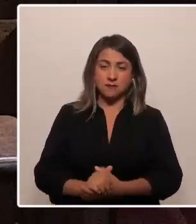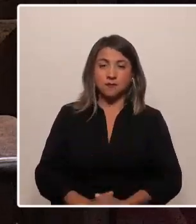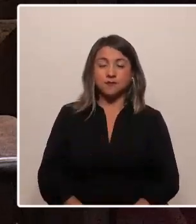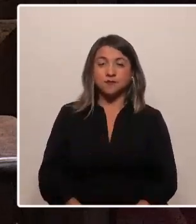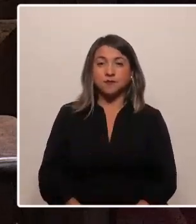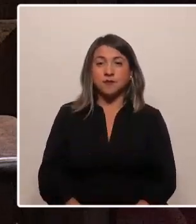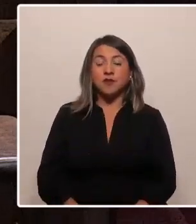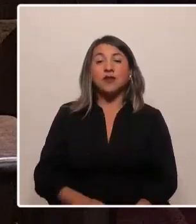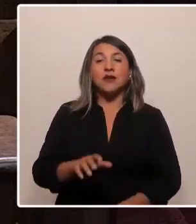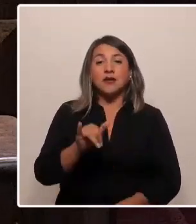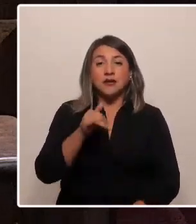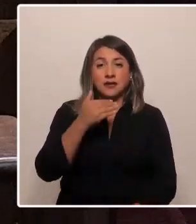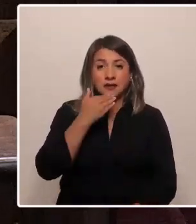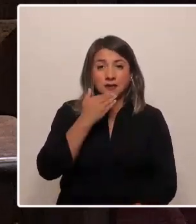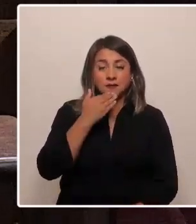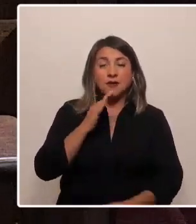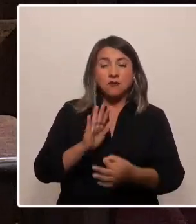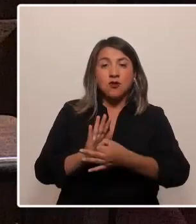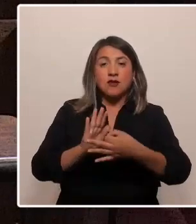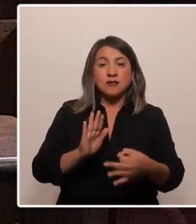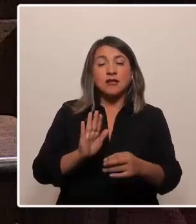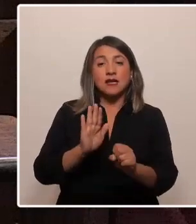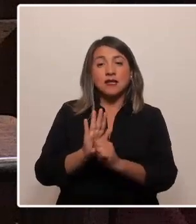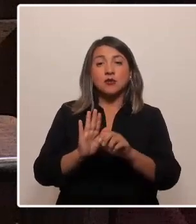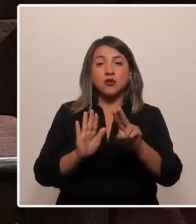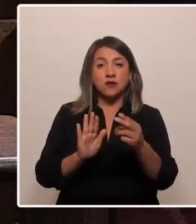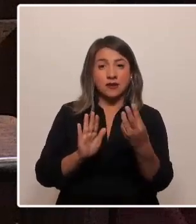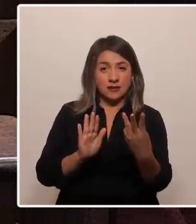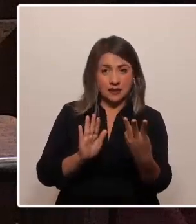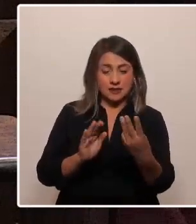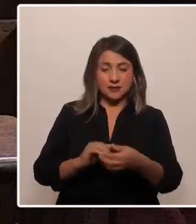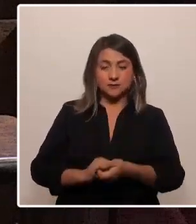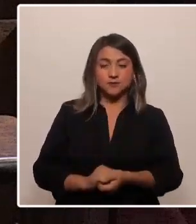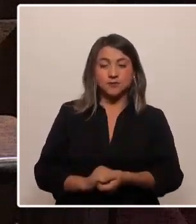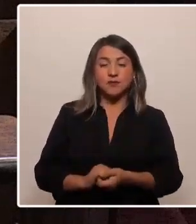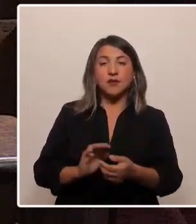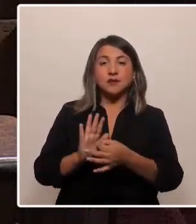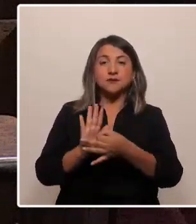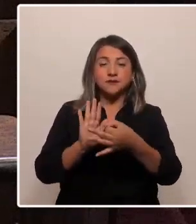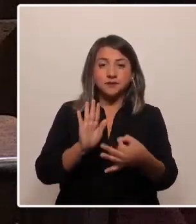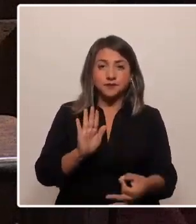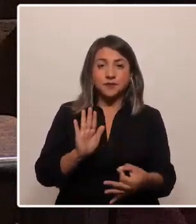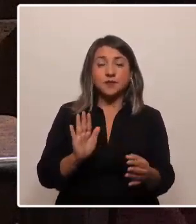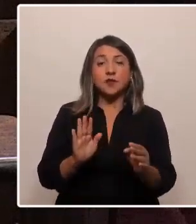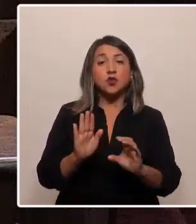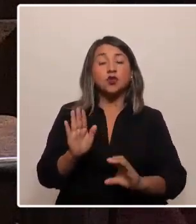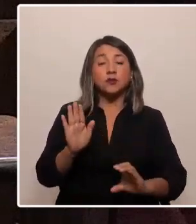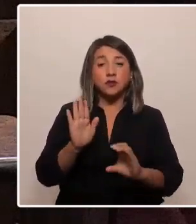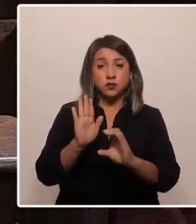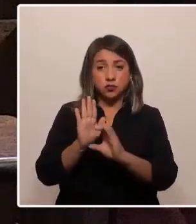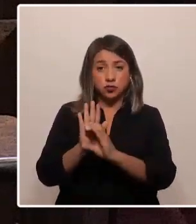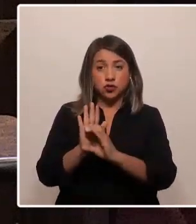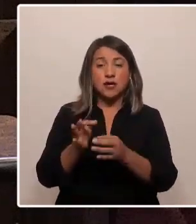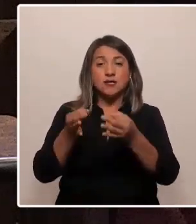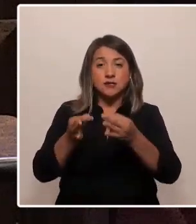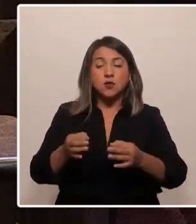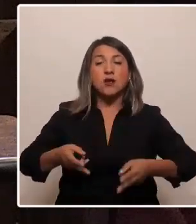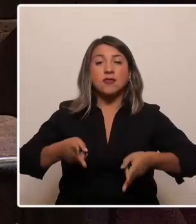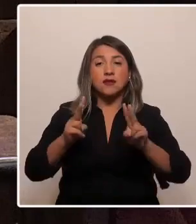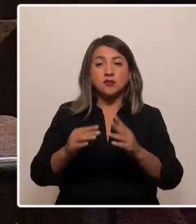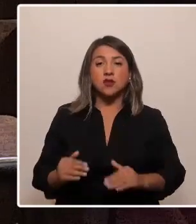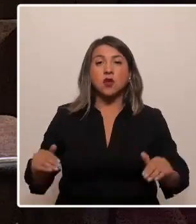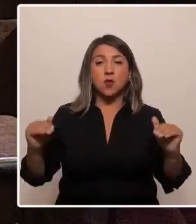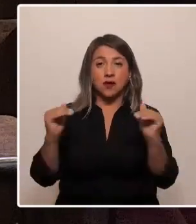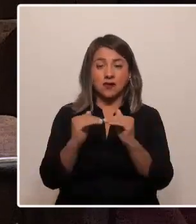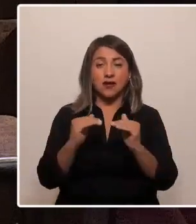Por otra parte, me referiré al artículo 23, que señala que la Constitución asegura el derecho a la igualdad y